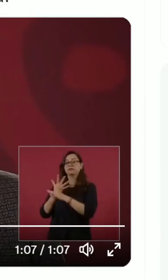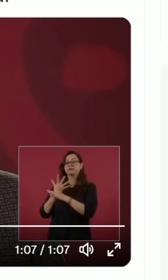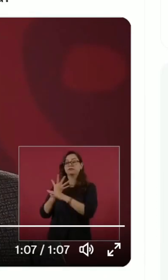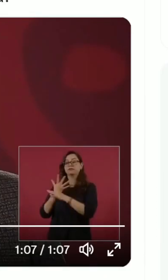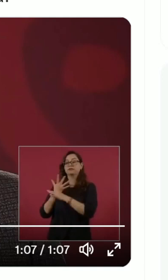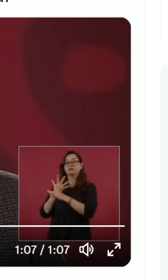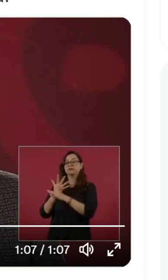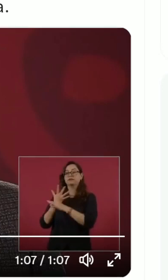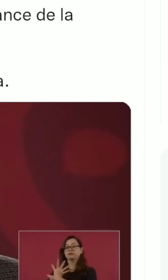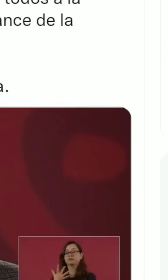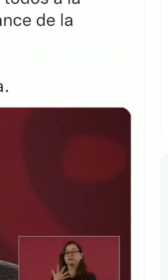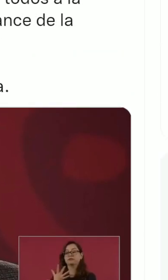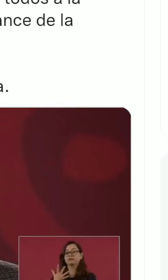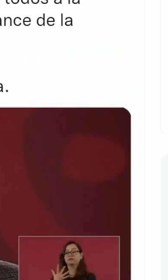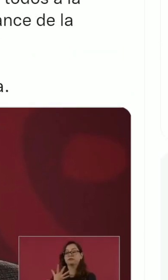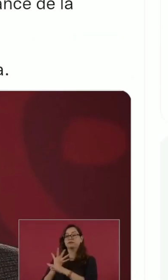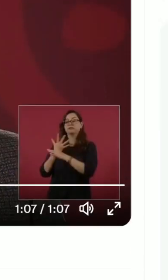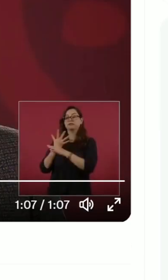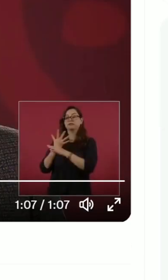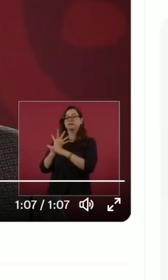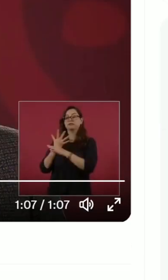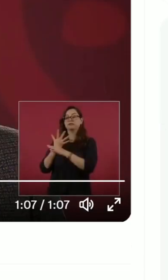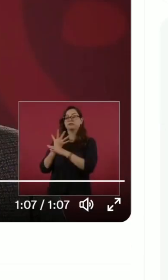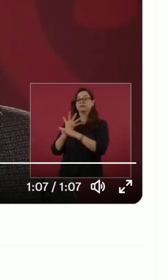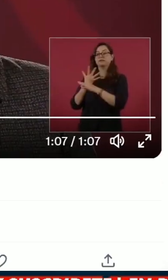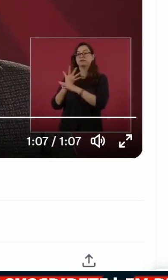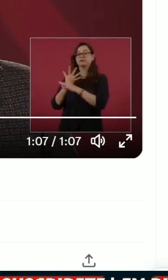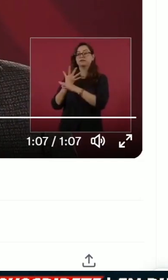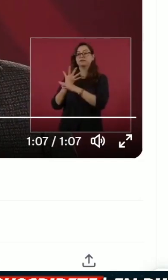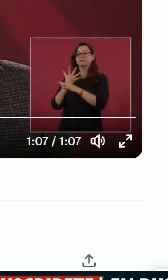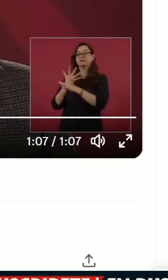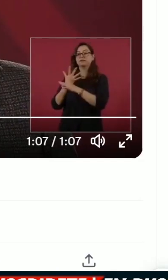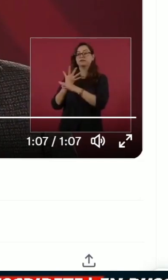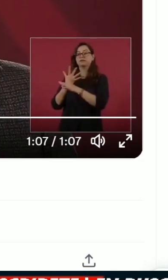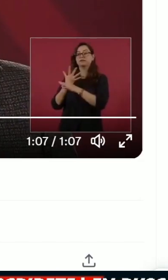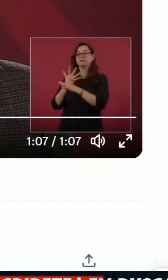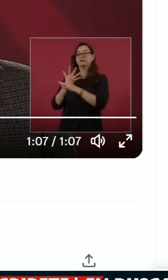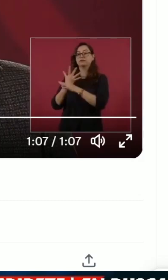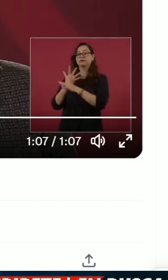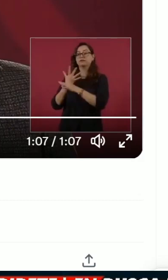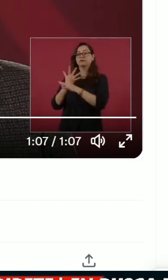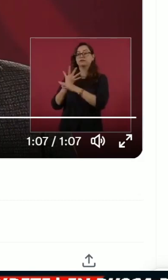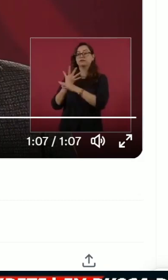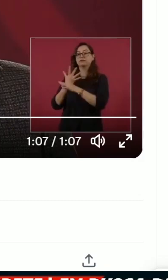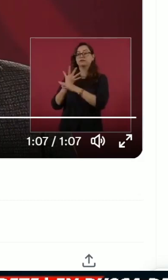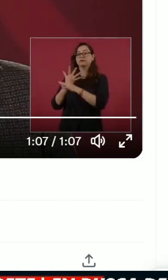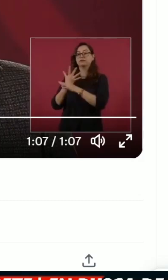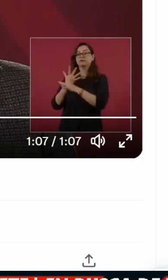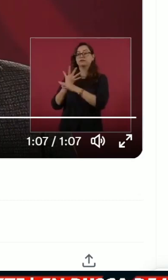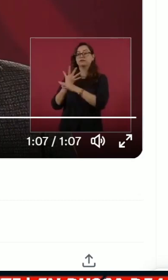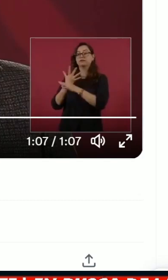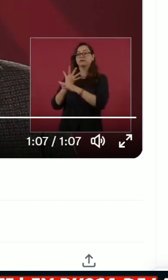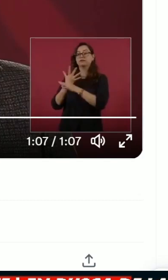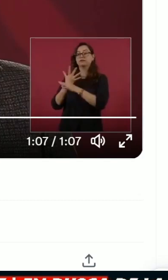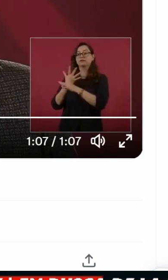Obrador. Con el pueblo todo, sin el pueblo nada, y así nos vuelve a invitar a esta marcha del